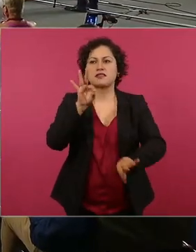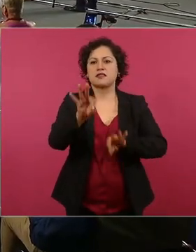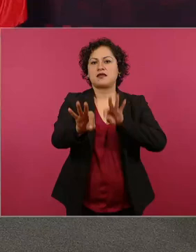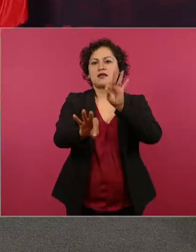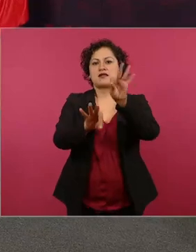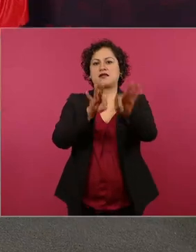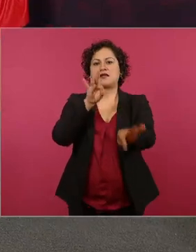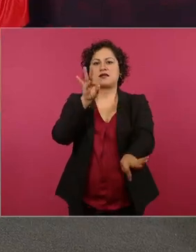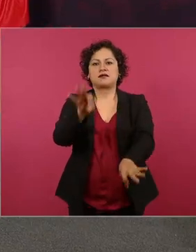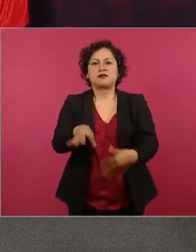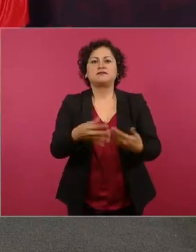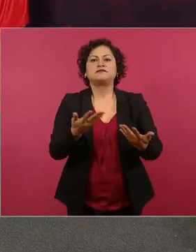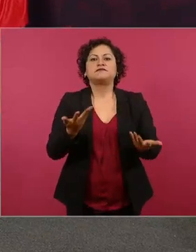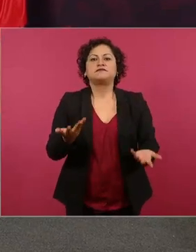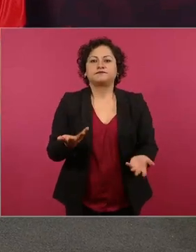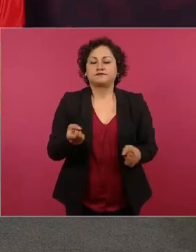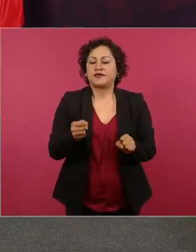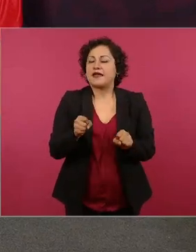la campaña